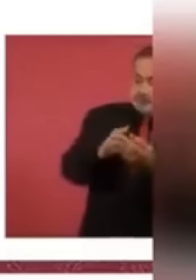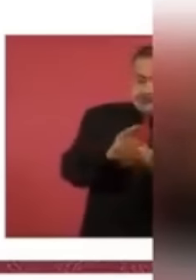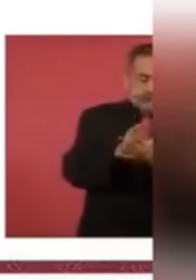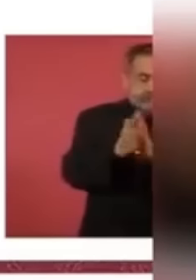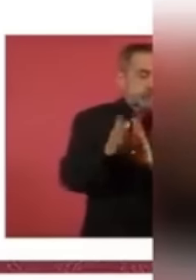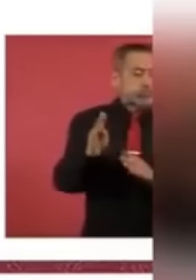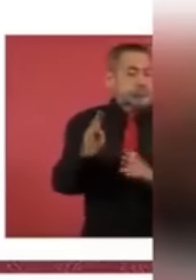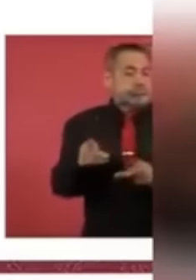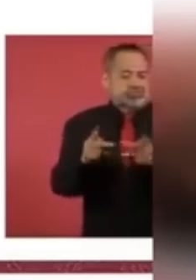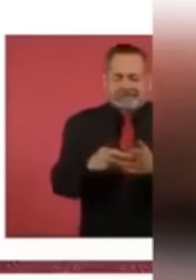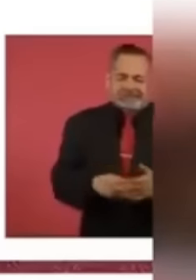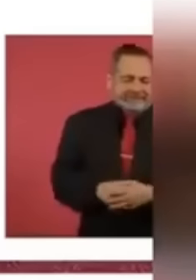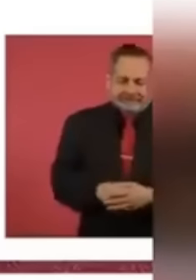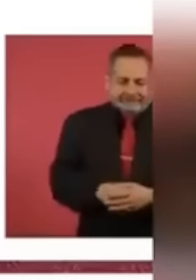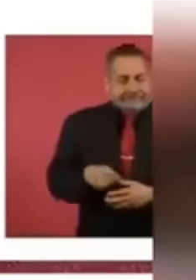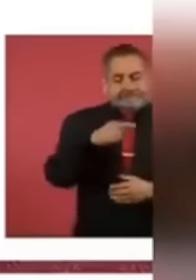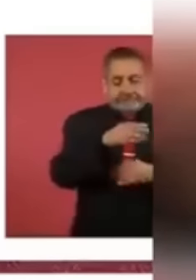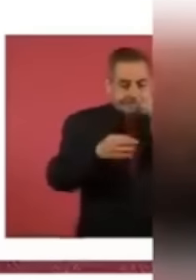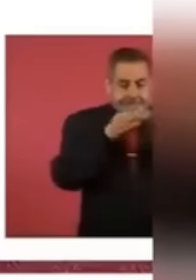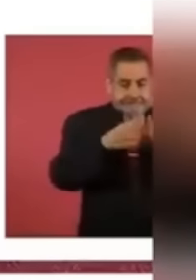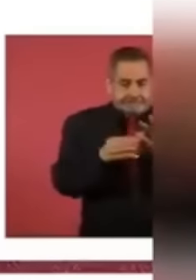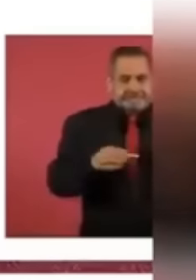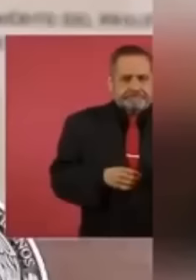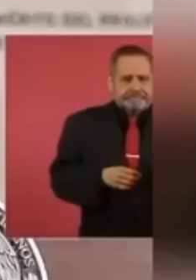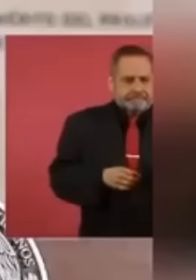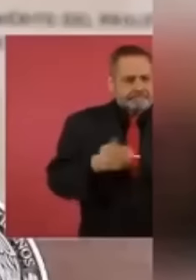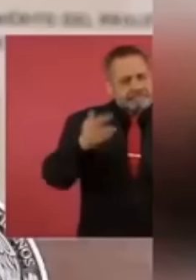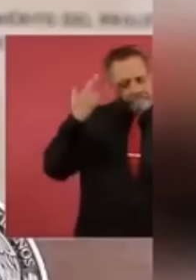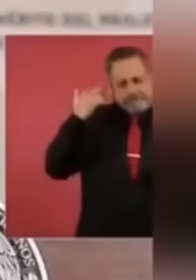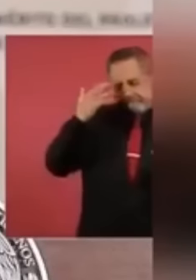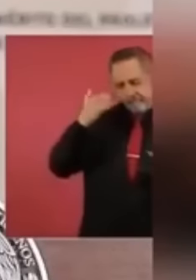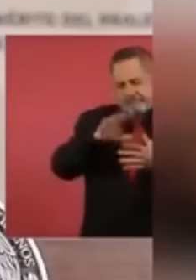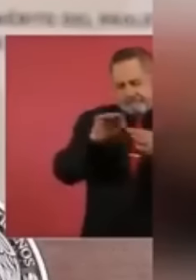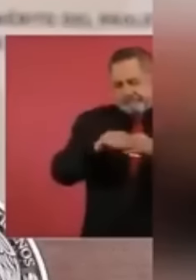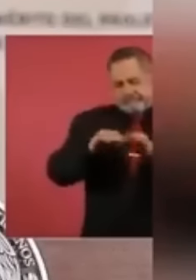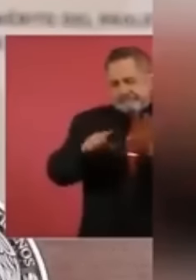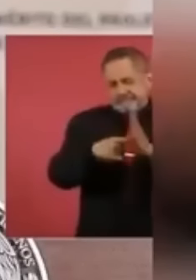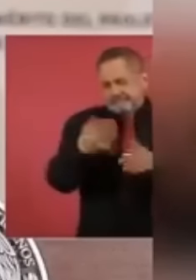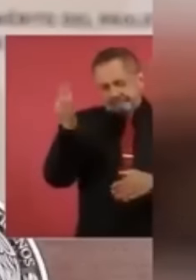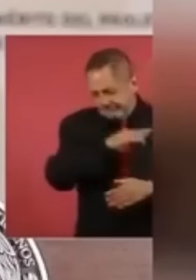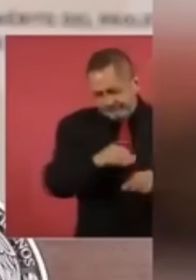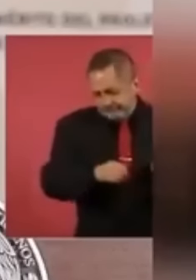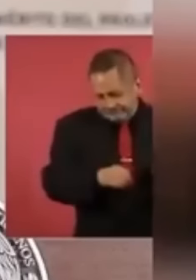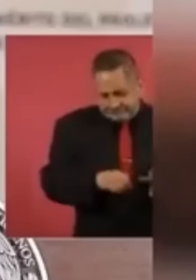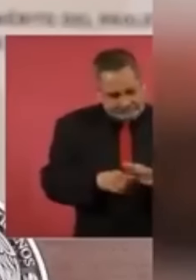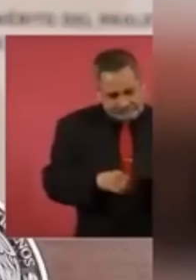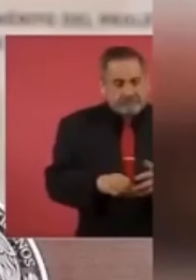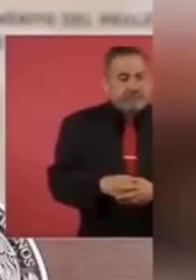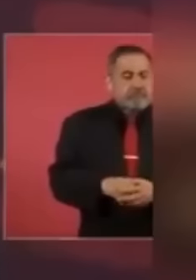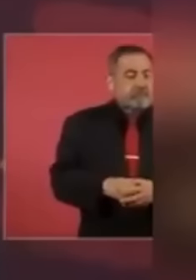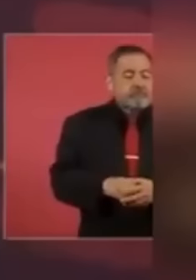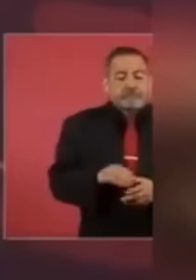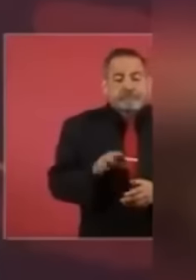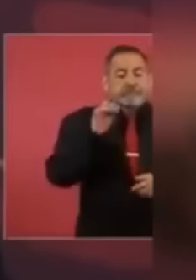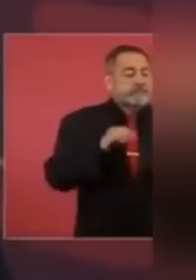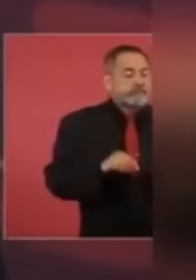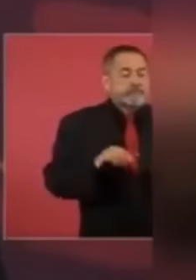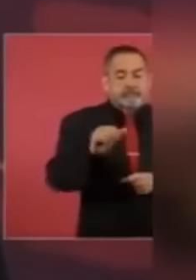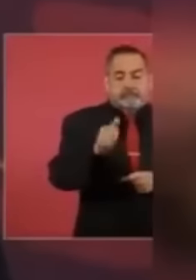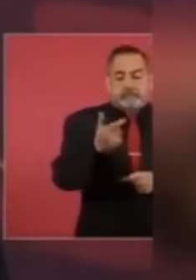en el contexto de la publicación de dos reportajes de los que ya también Hablamos en esta sección en ellas destaca